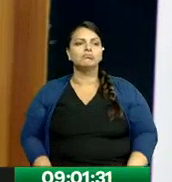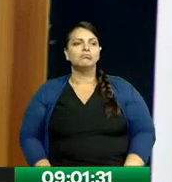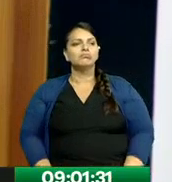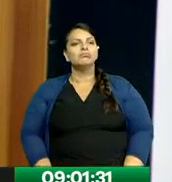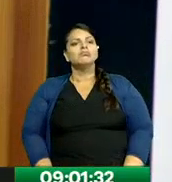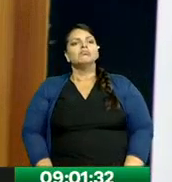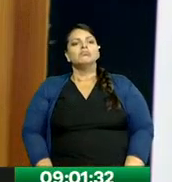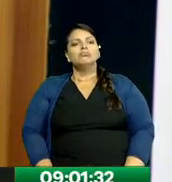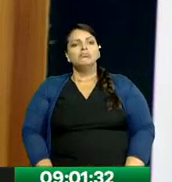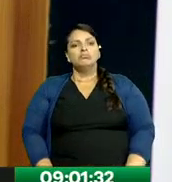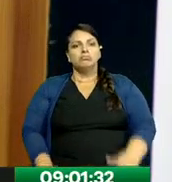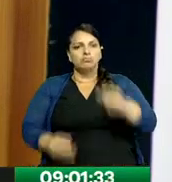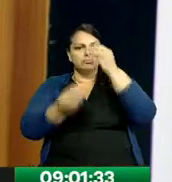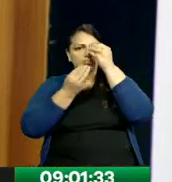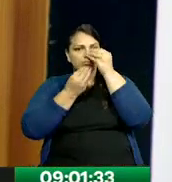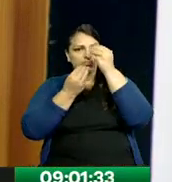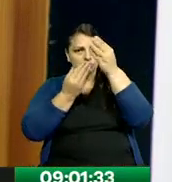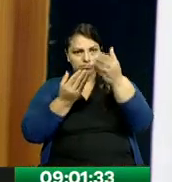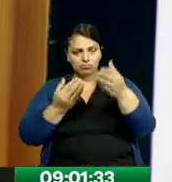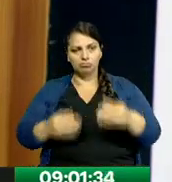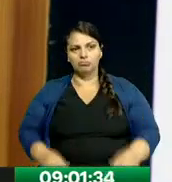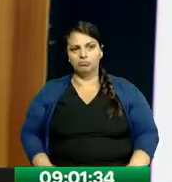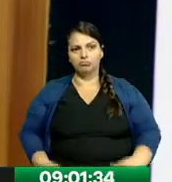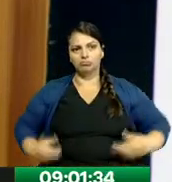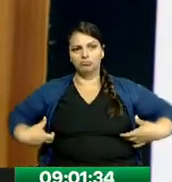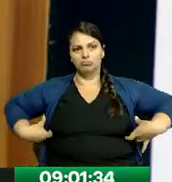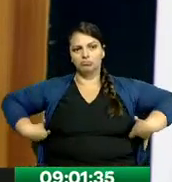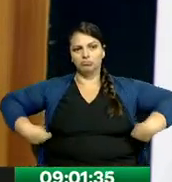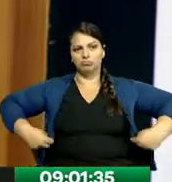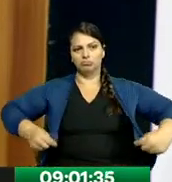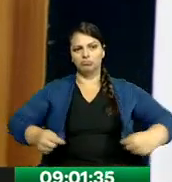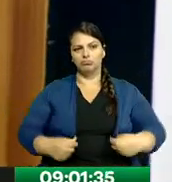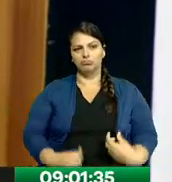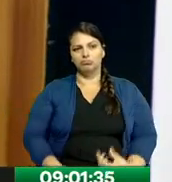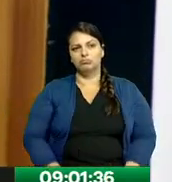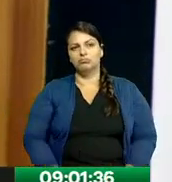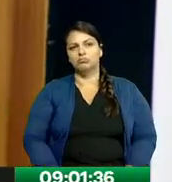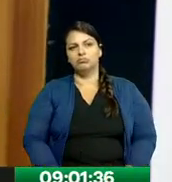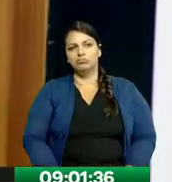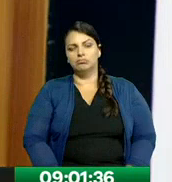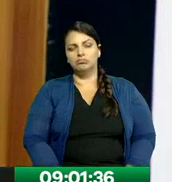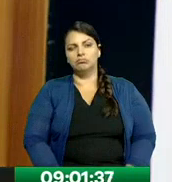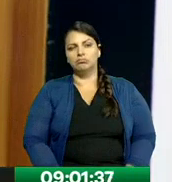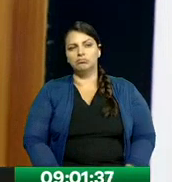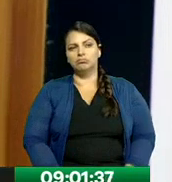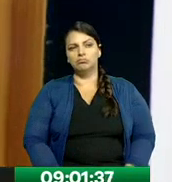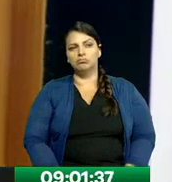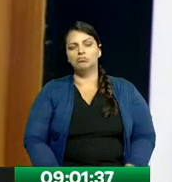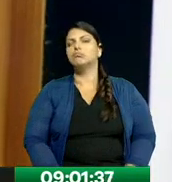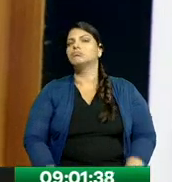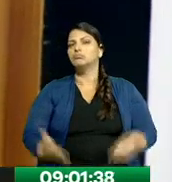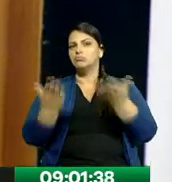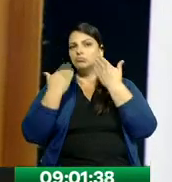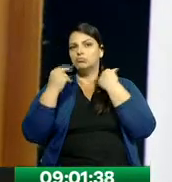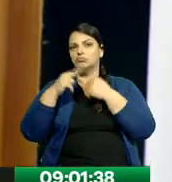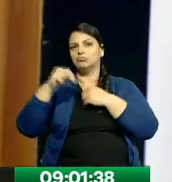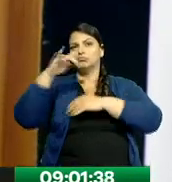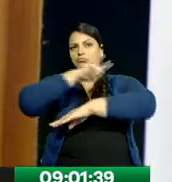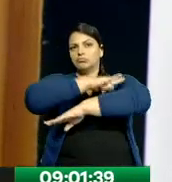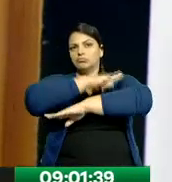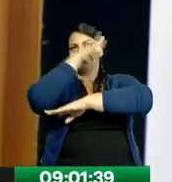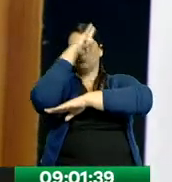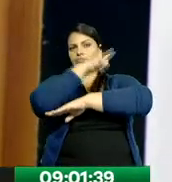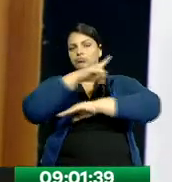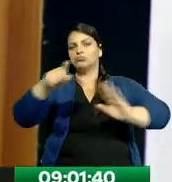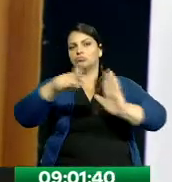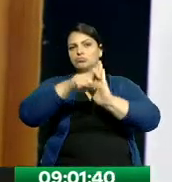elementos de la Policía Nacional cuando intentaba robar en una distribuidora de gas. El hecho se presentó en la ciudad de La Urdesa, al norte de Guayaquil.